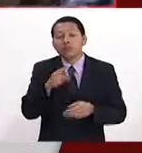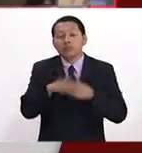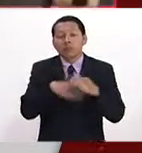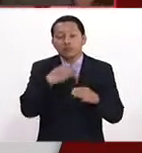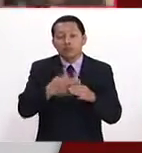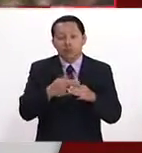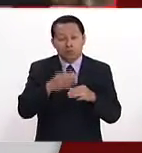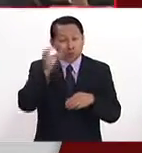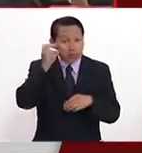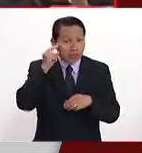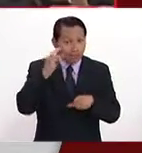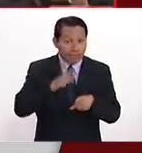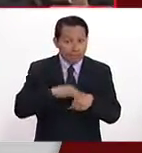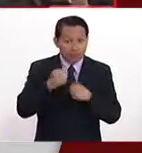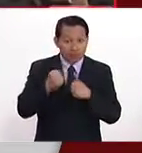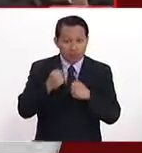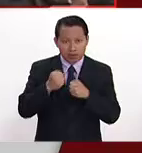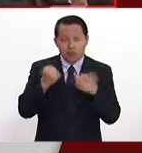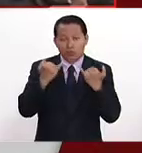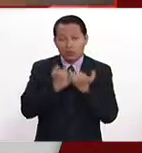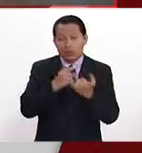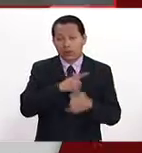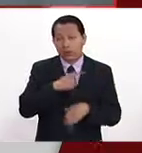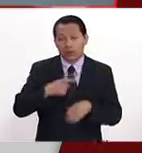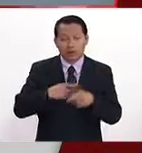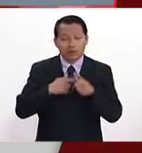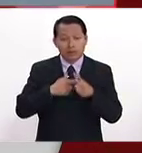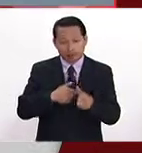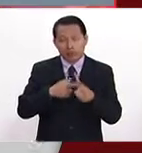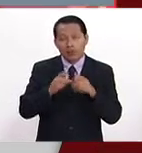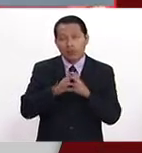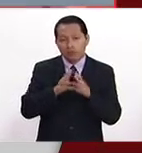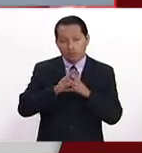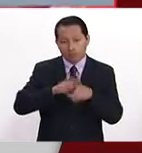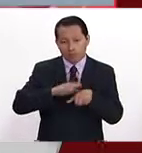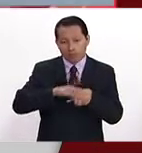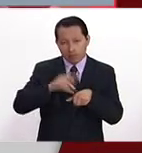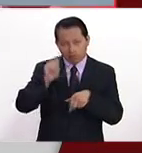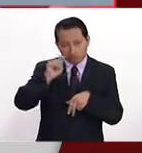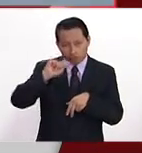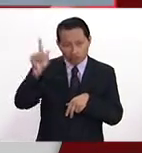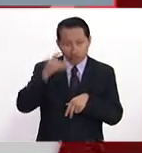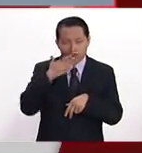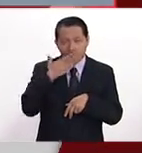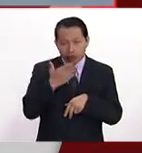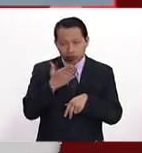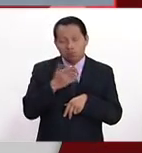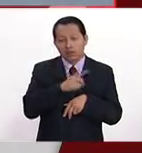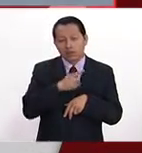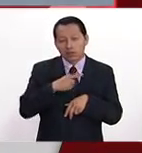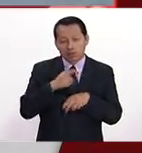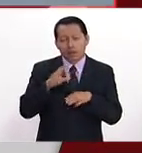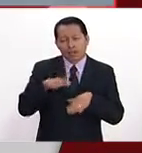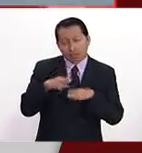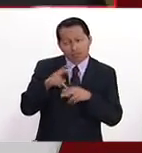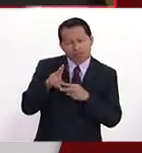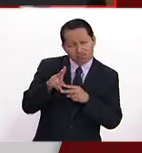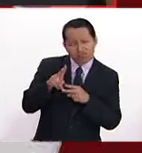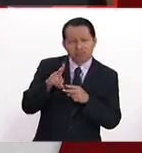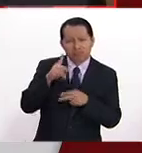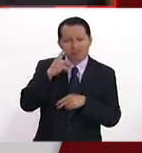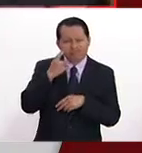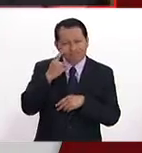global ha aumentado, por lo cual tiene que seguir abonando a ese prestigio que es cuestionable en muchos